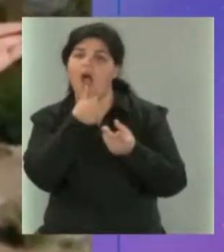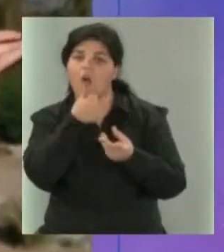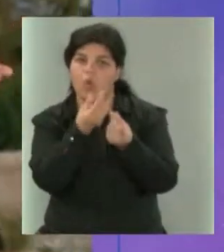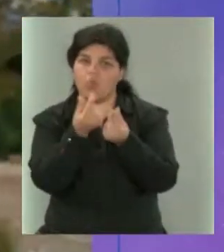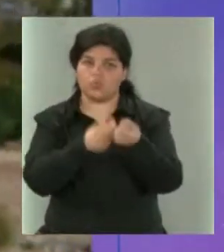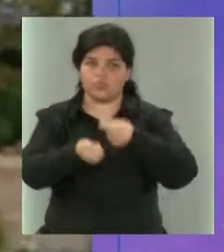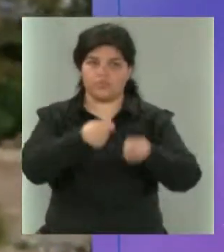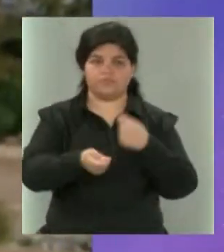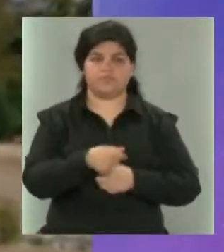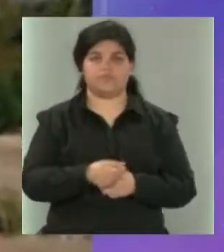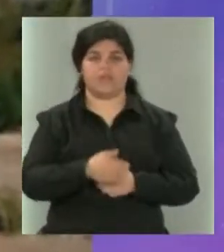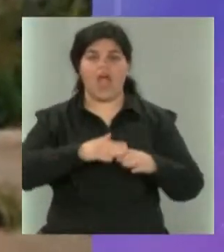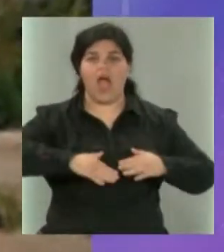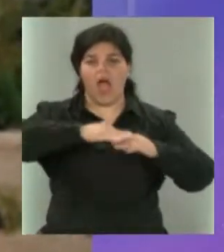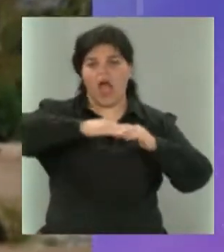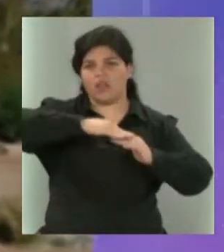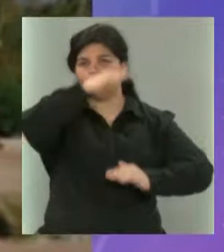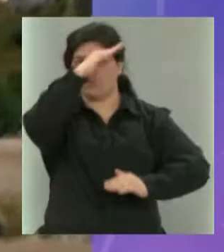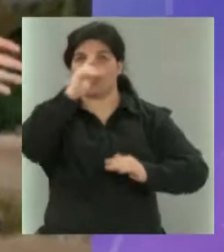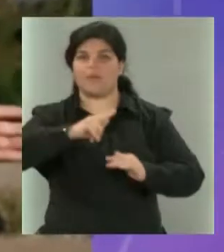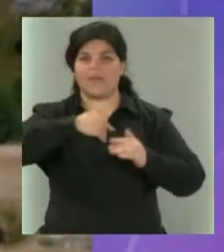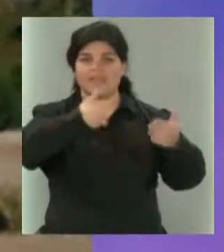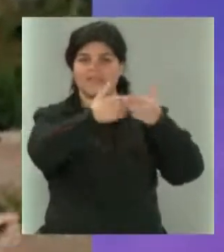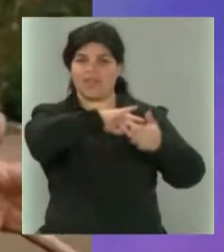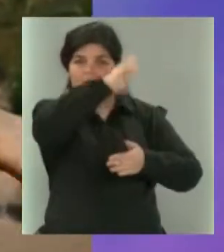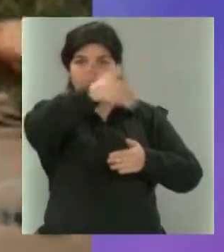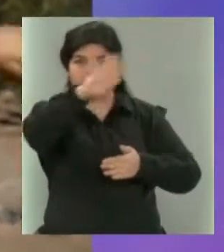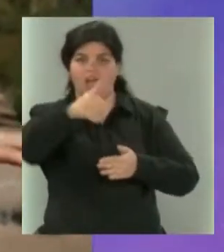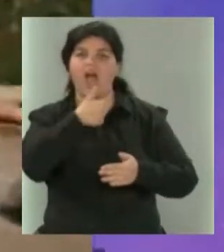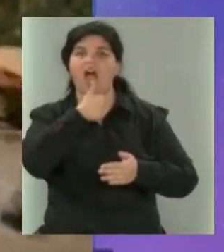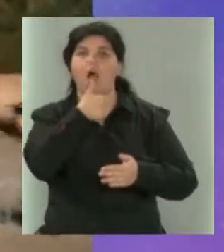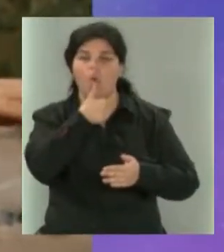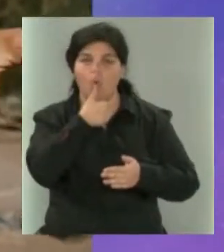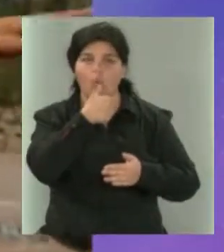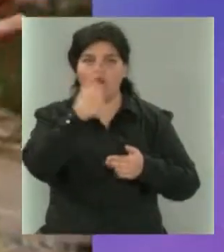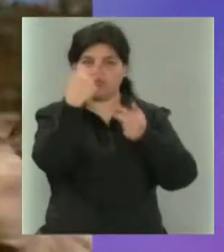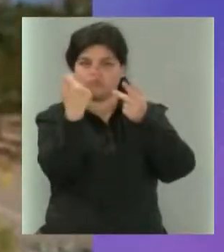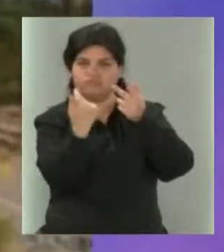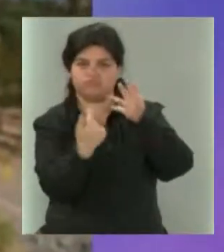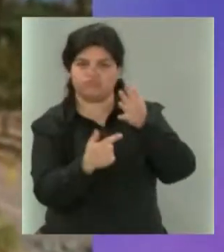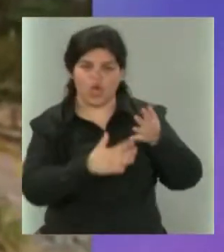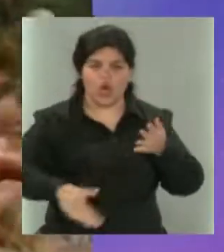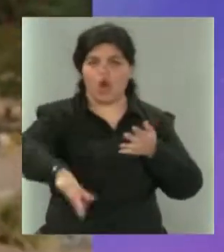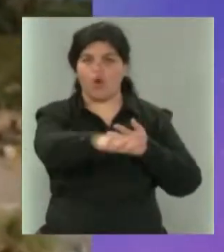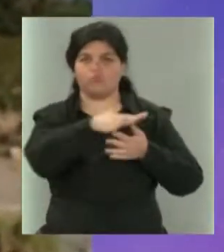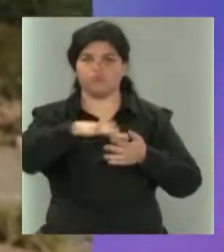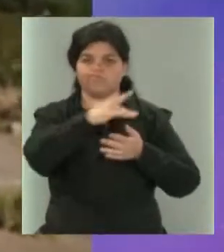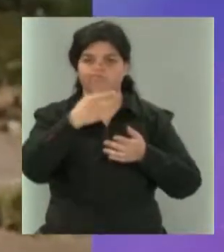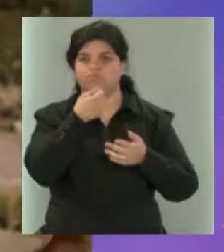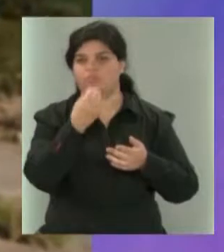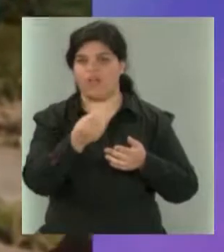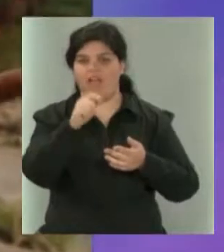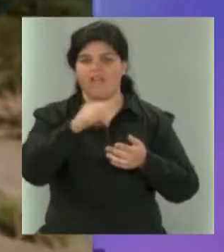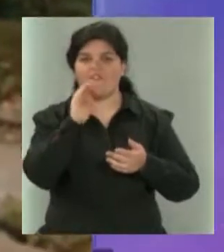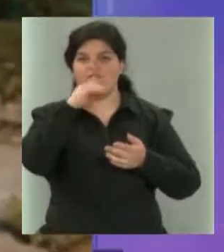a la altura, a la cercanía con la cordillera, entonces la calidad del agua, todos esos factores geográficos hacen